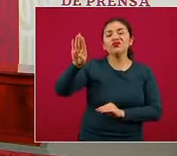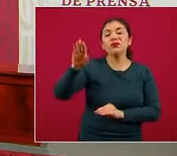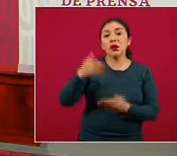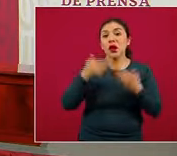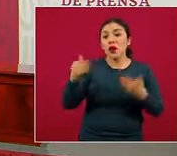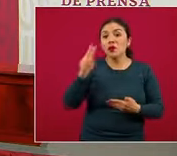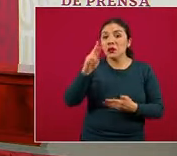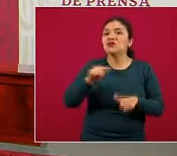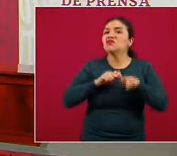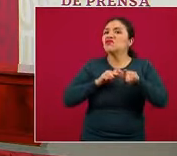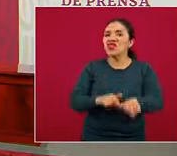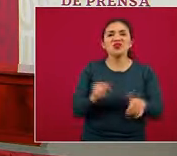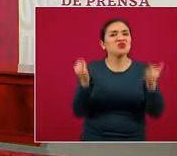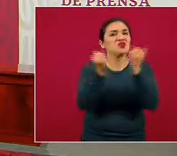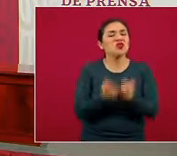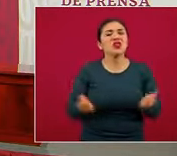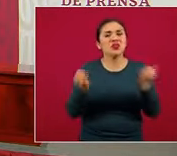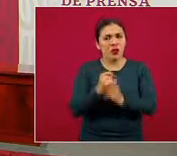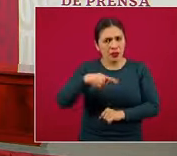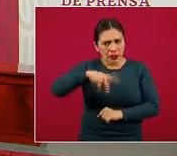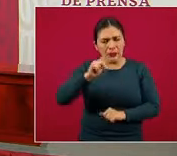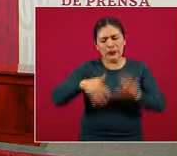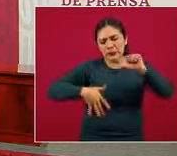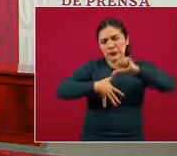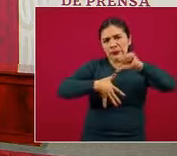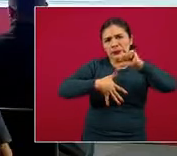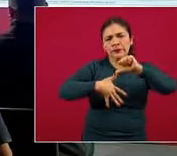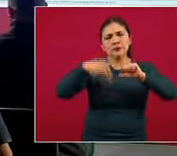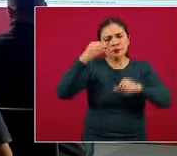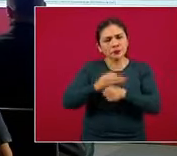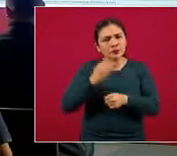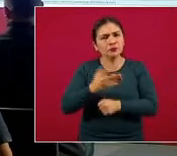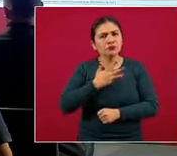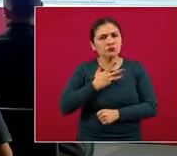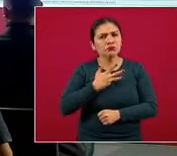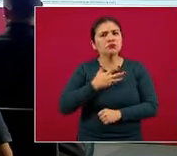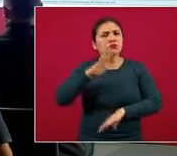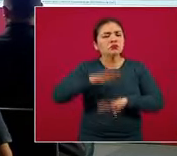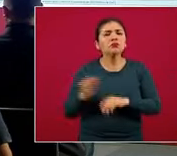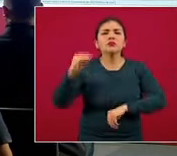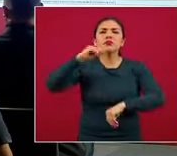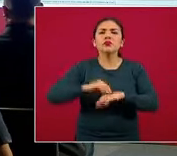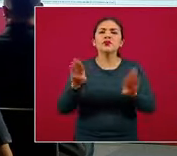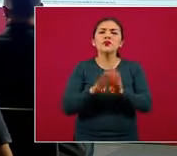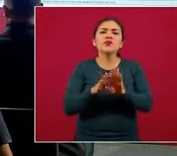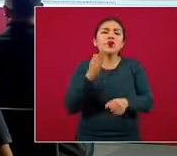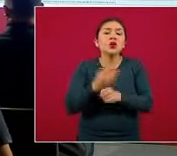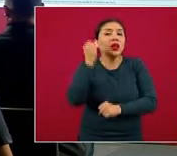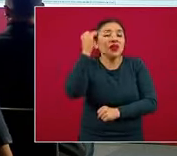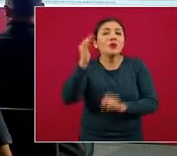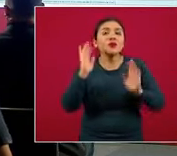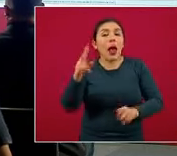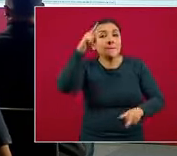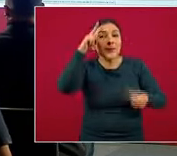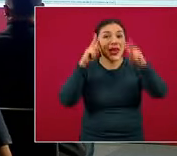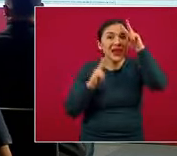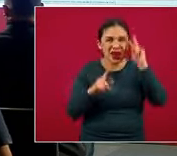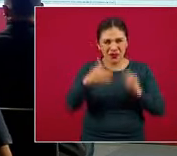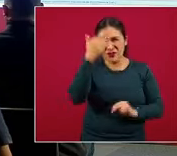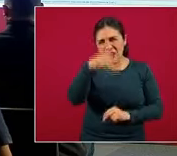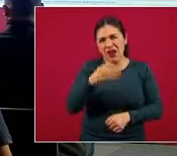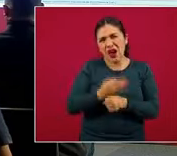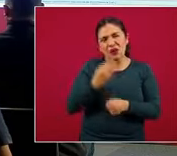está continuado, y a pesar de que América del Sur se encuentra ingresando más bien a su época de verano, sabemos que